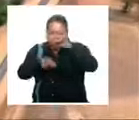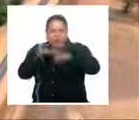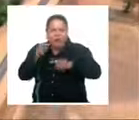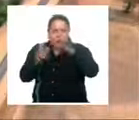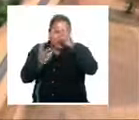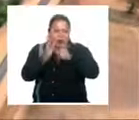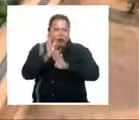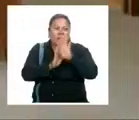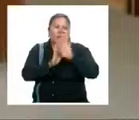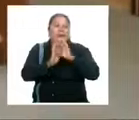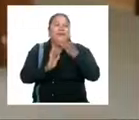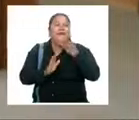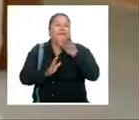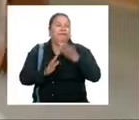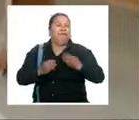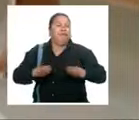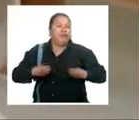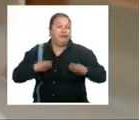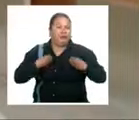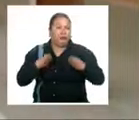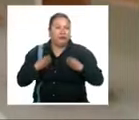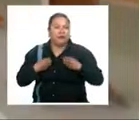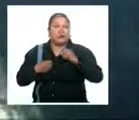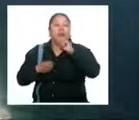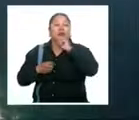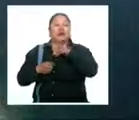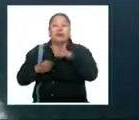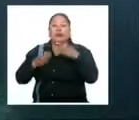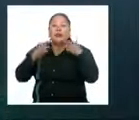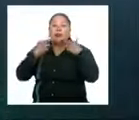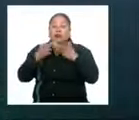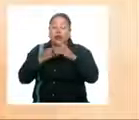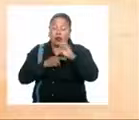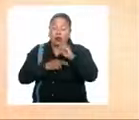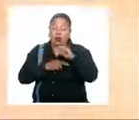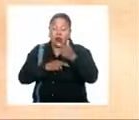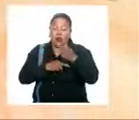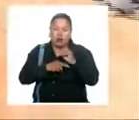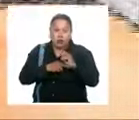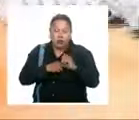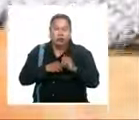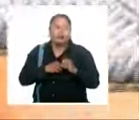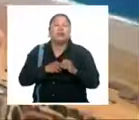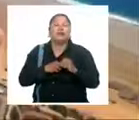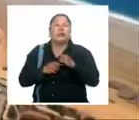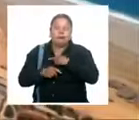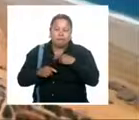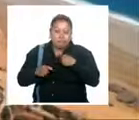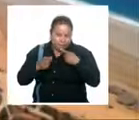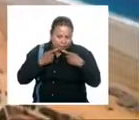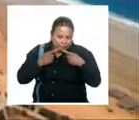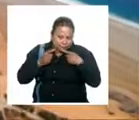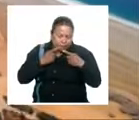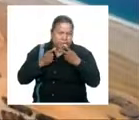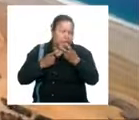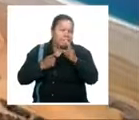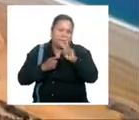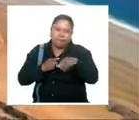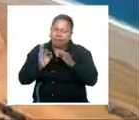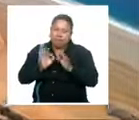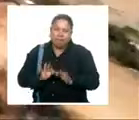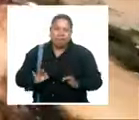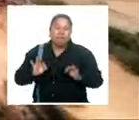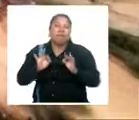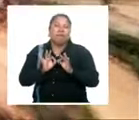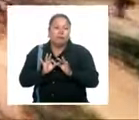de bienestar. También en la reunión de CONAGO ratificamos la importancia que tiene